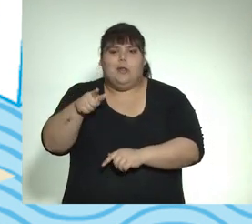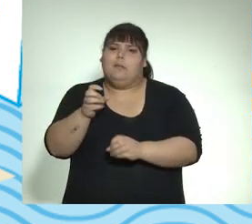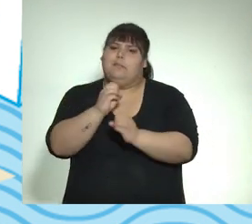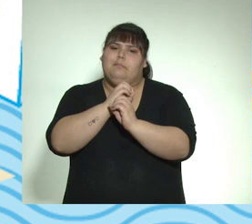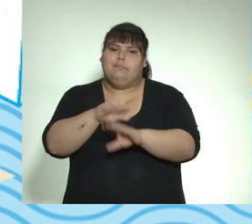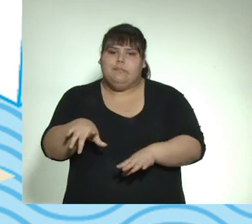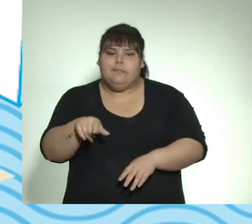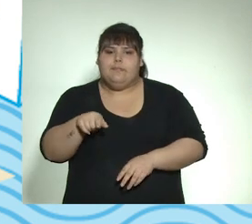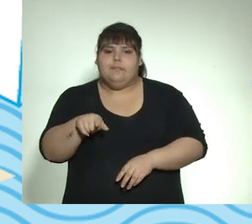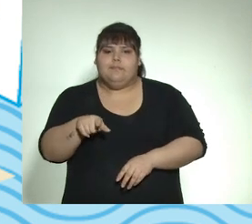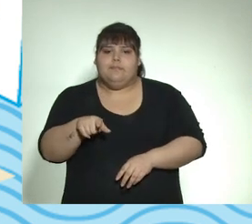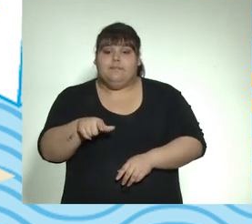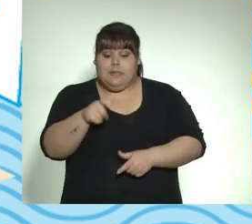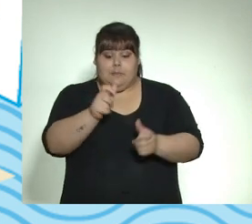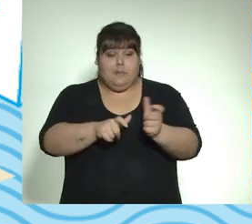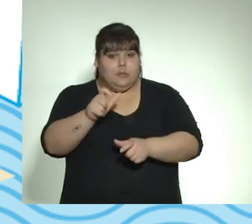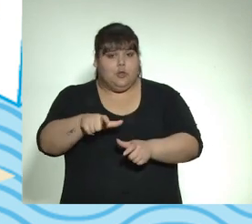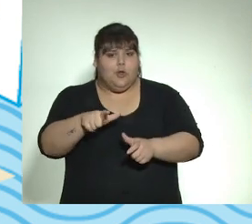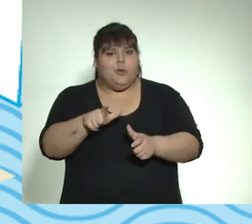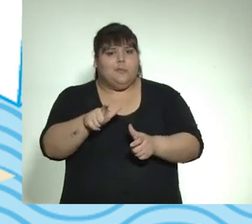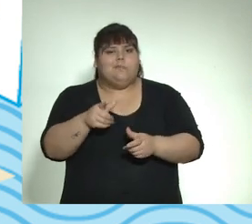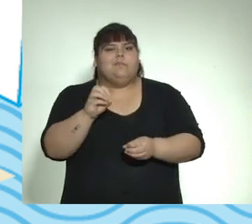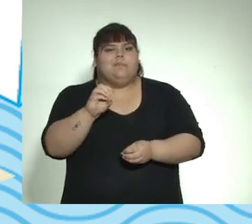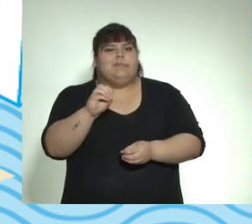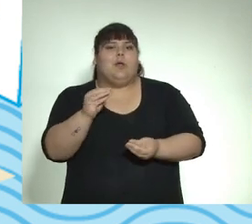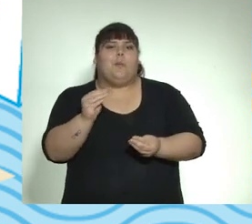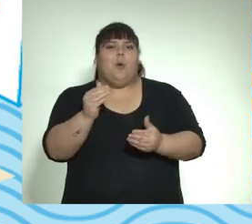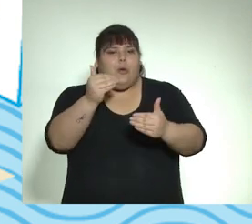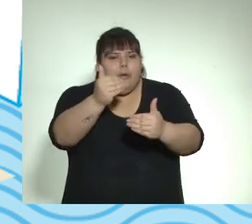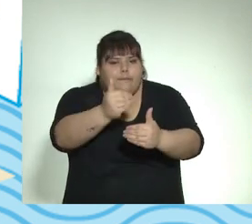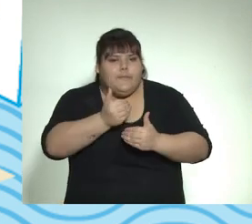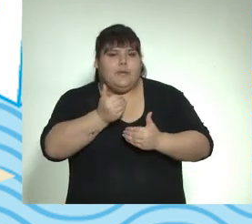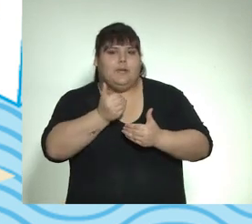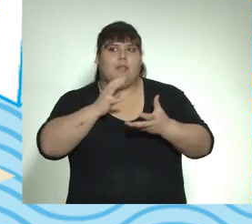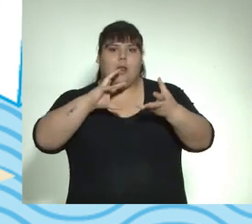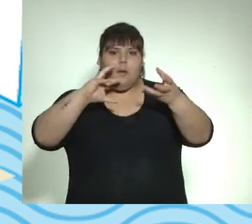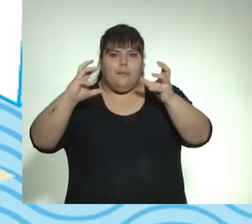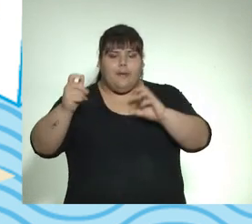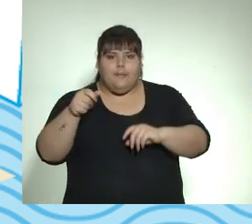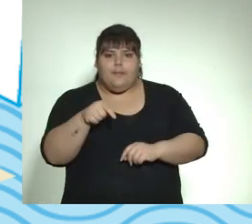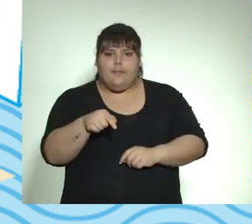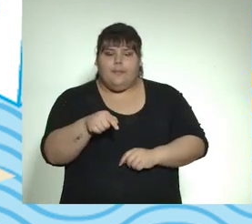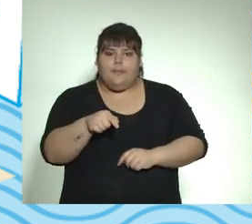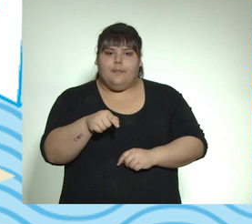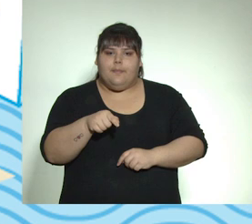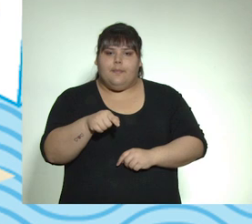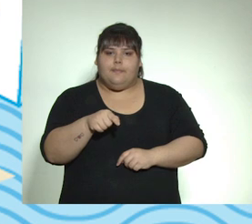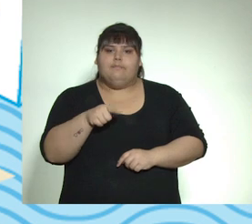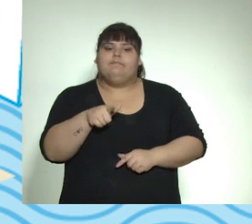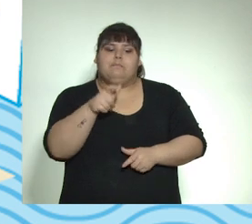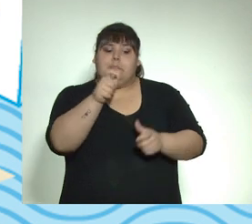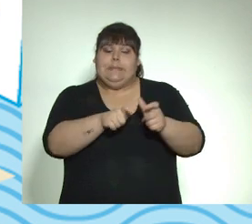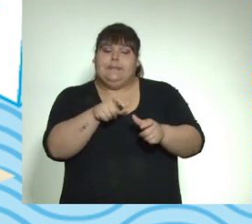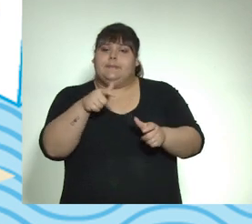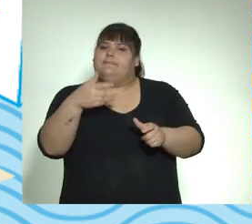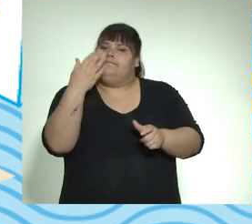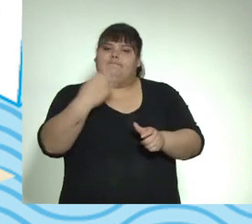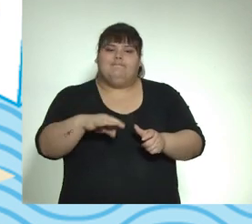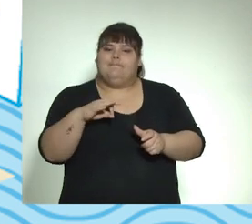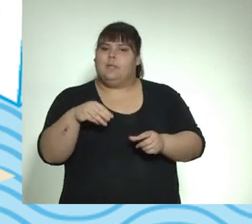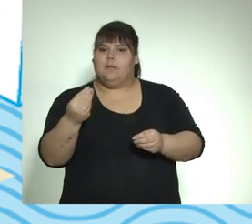sus raíces. A esta gente se la conoce como refugiados ambientales, que son personas